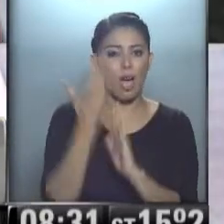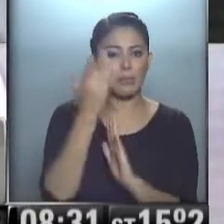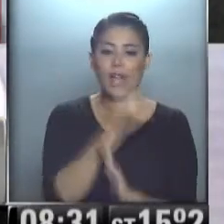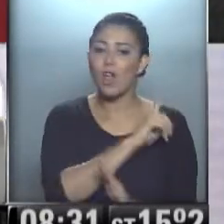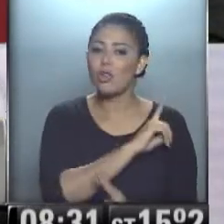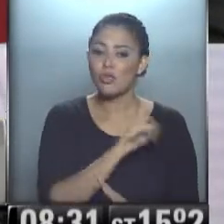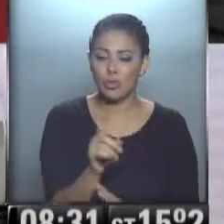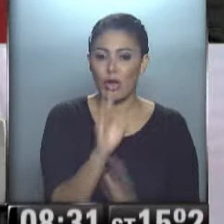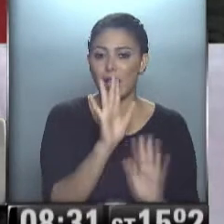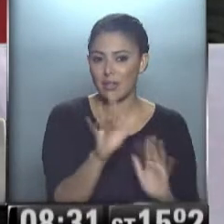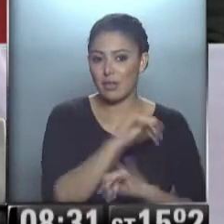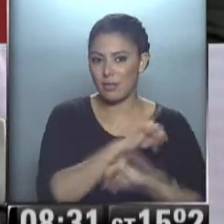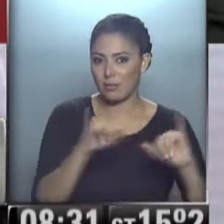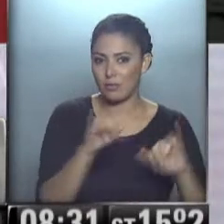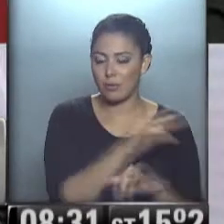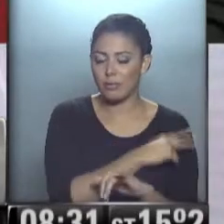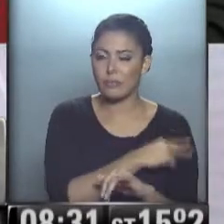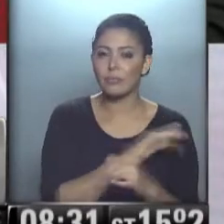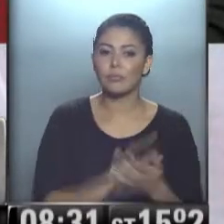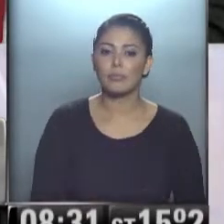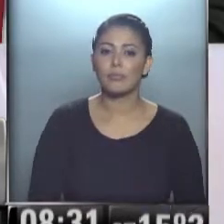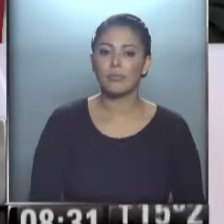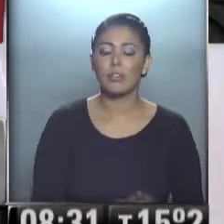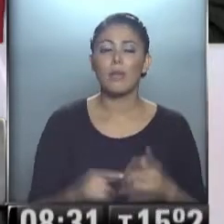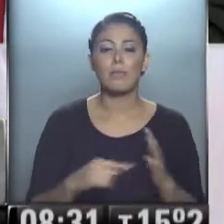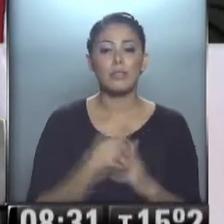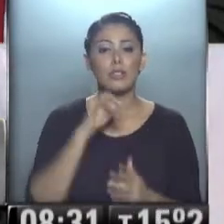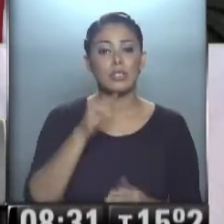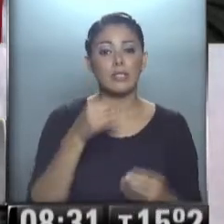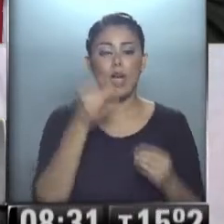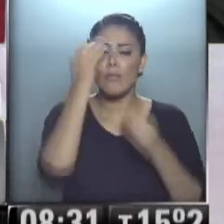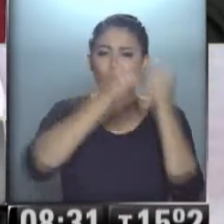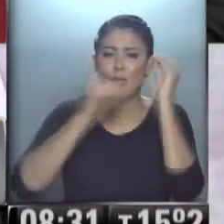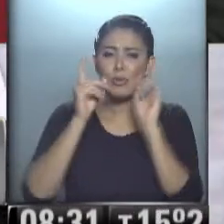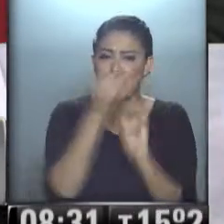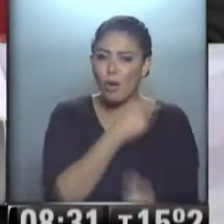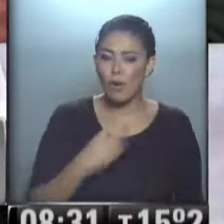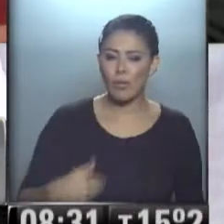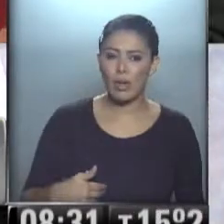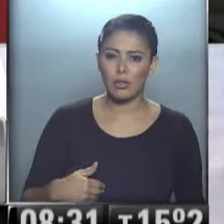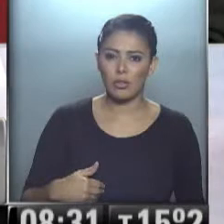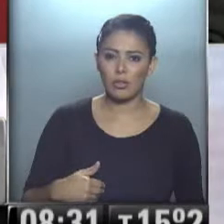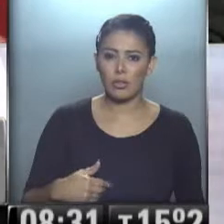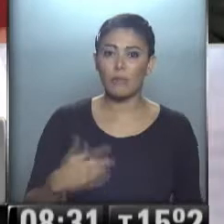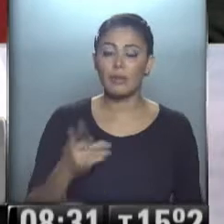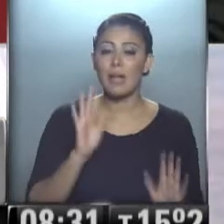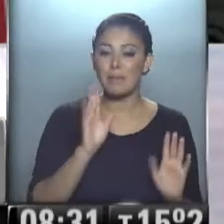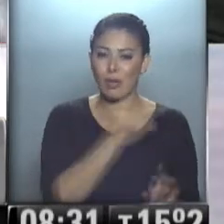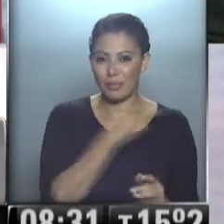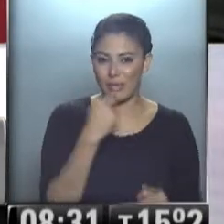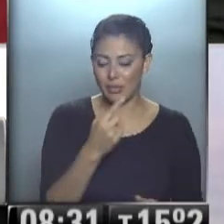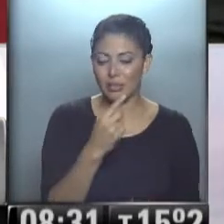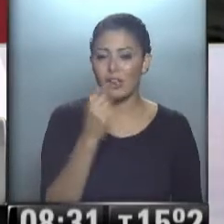cortes de consumo popular de lo que si hay una preocupación del gobierno porque a pesar de que según capitanich